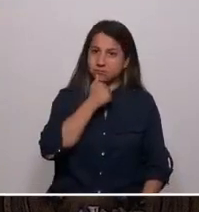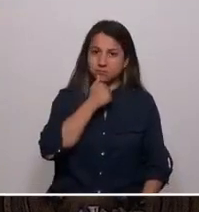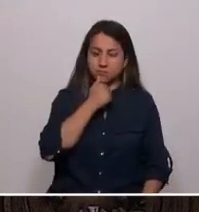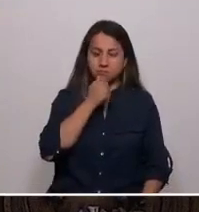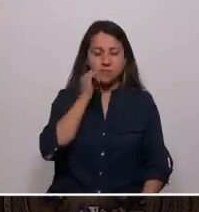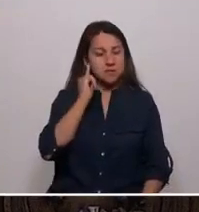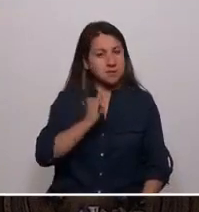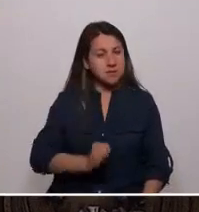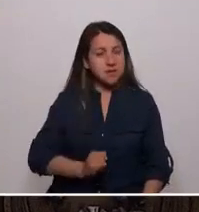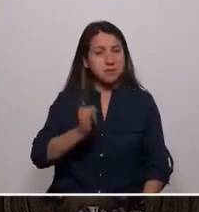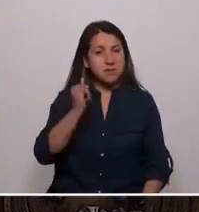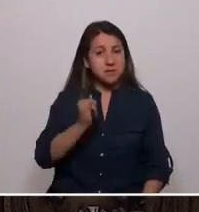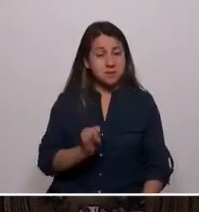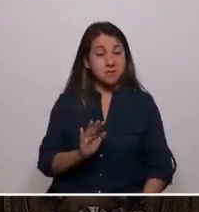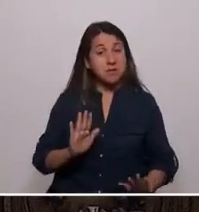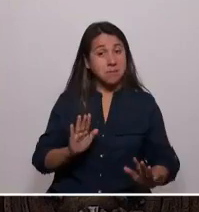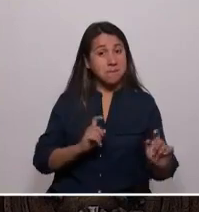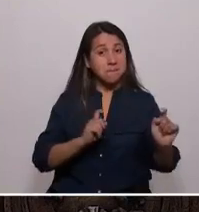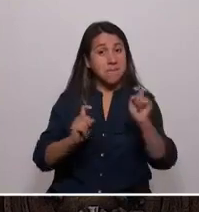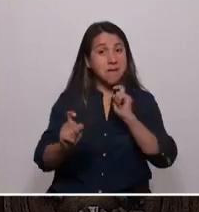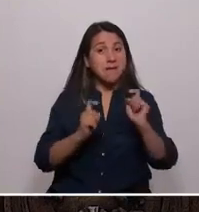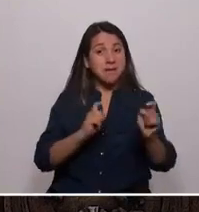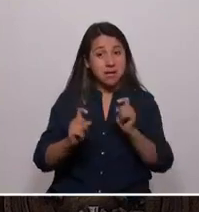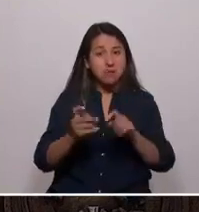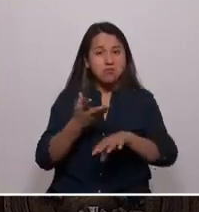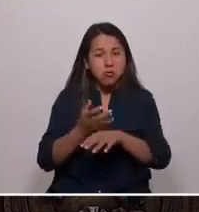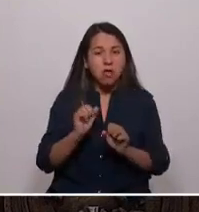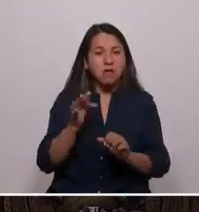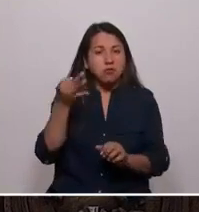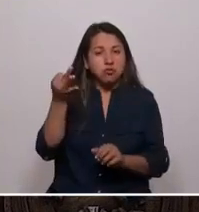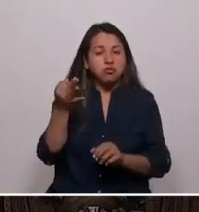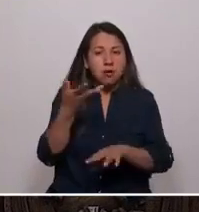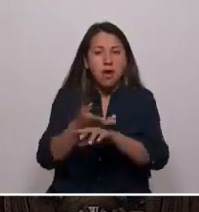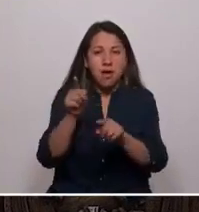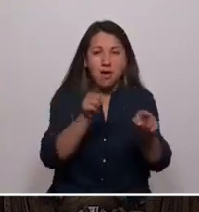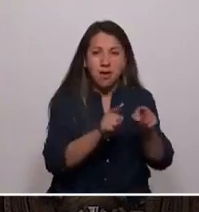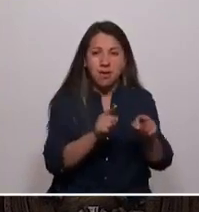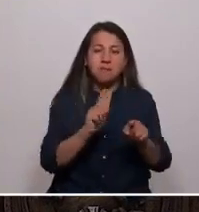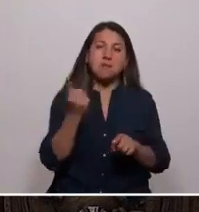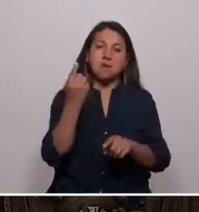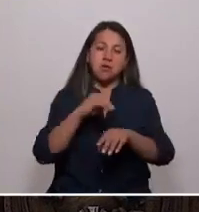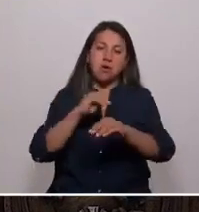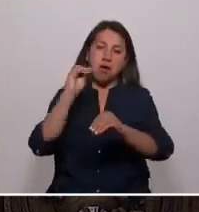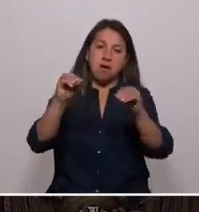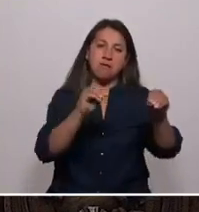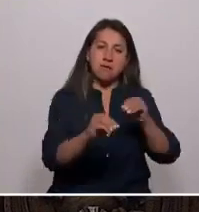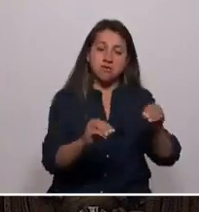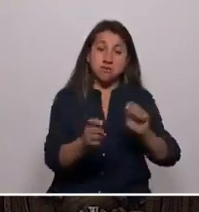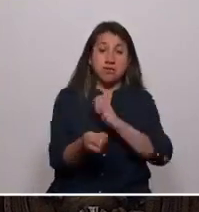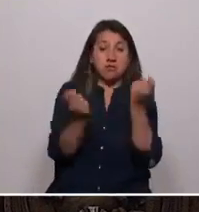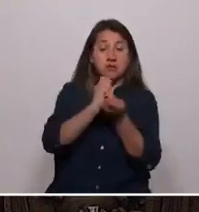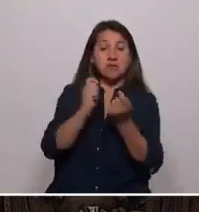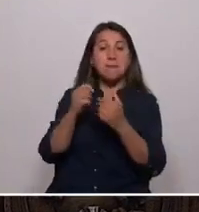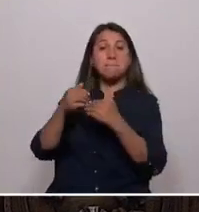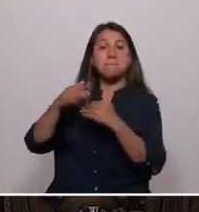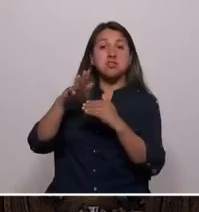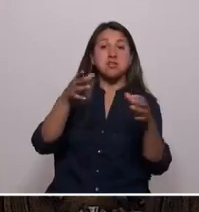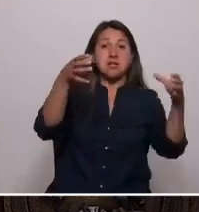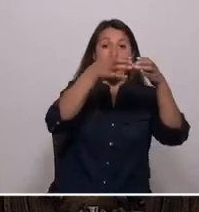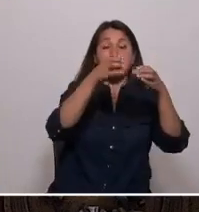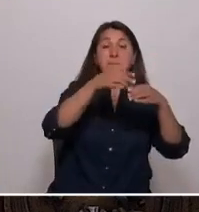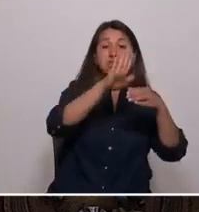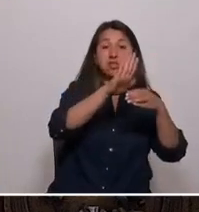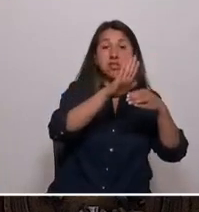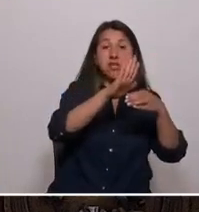siempre corremos el riesgo de que lo esté. Por ello, mi primer llamado es a no transformar mayorías circunstanciales